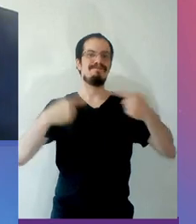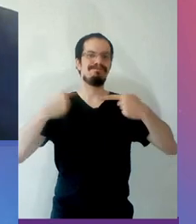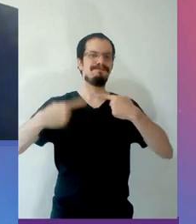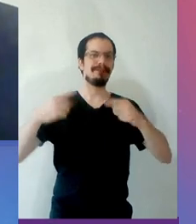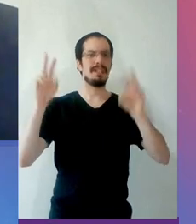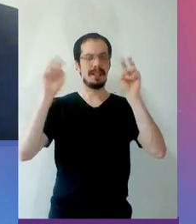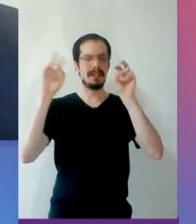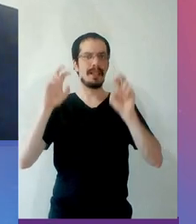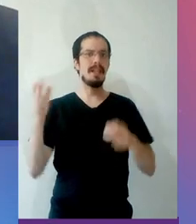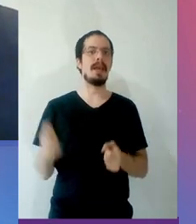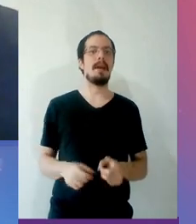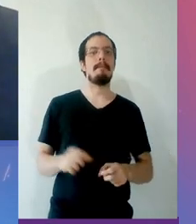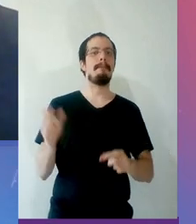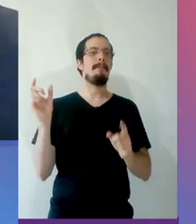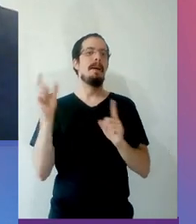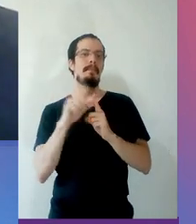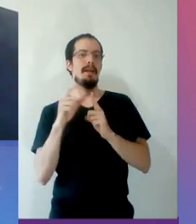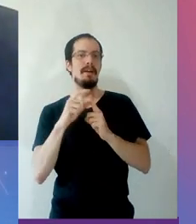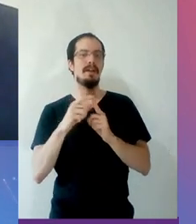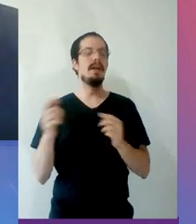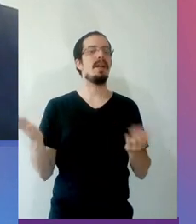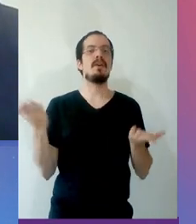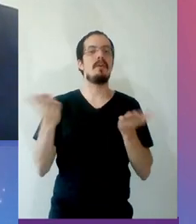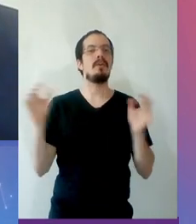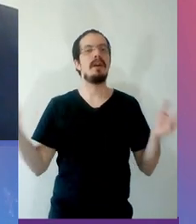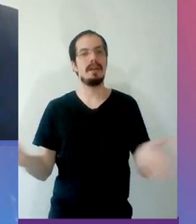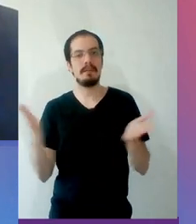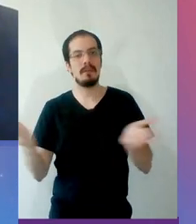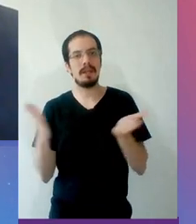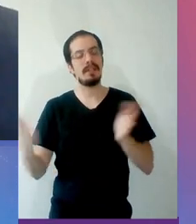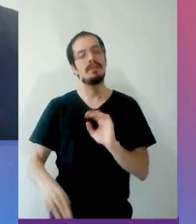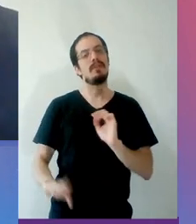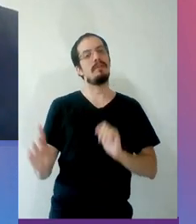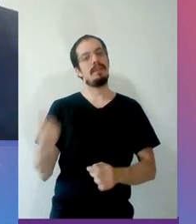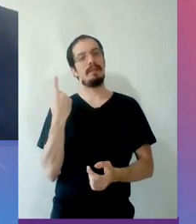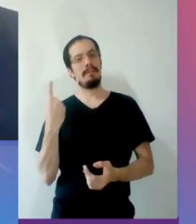Elia, de la estimulación temprana y también de cómo